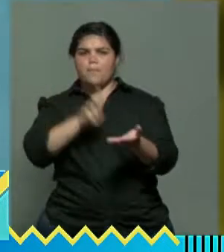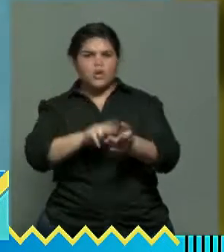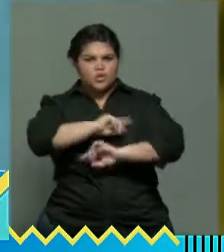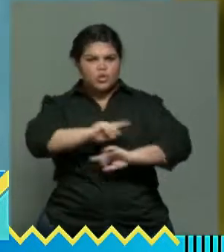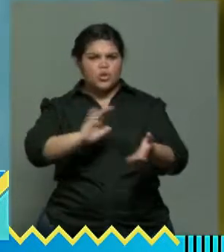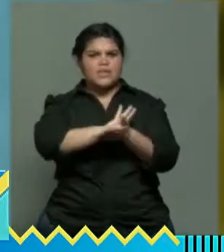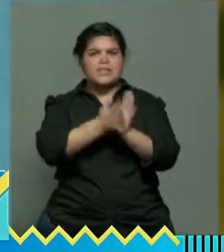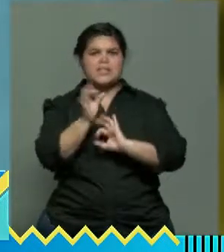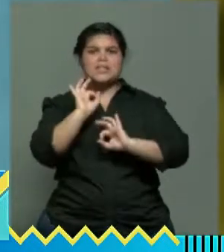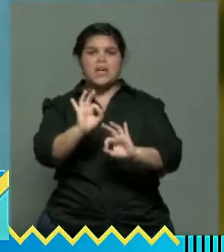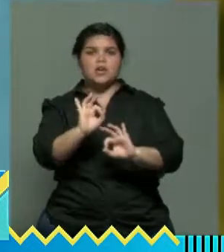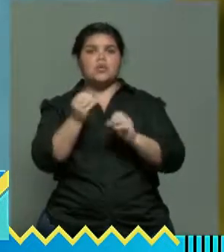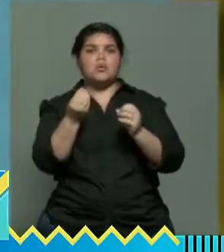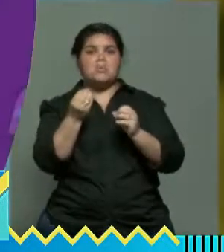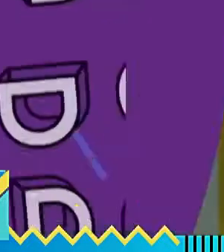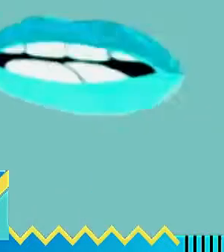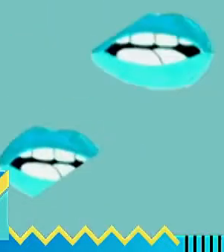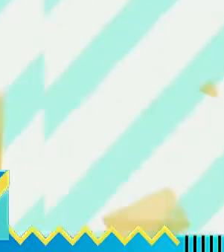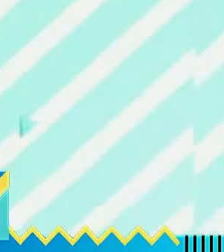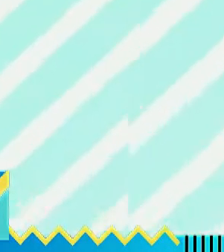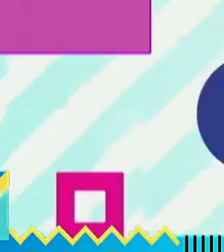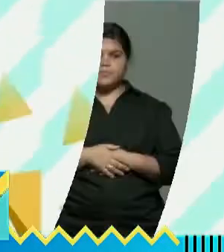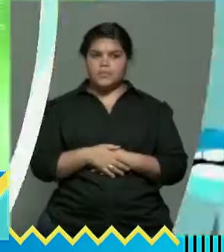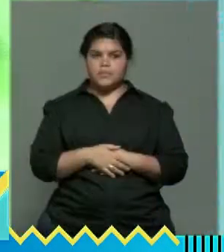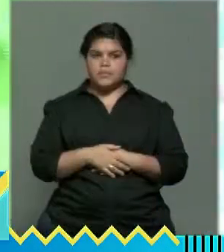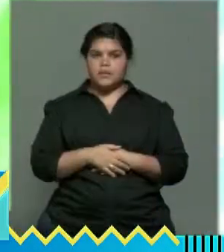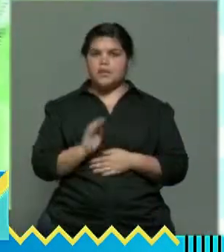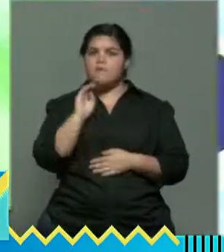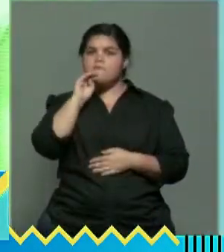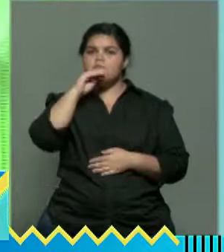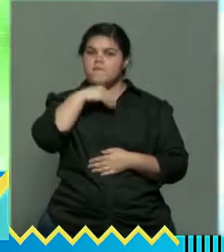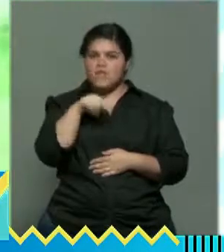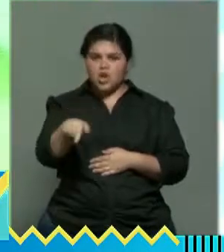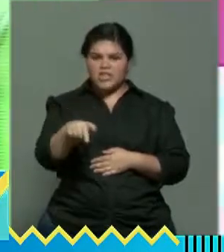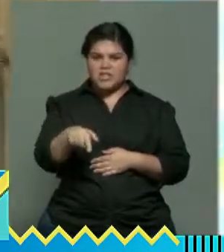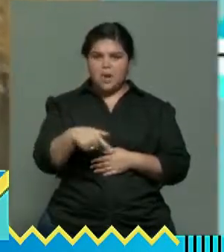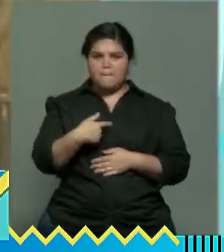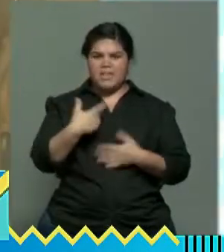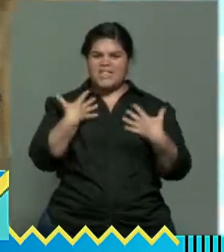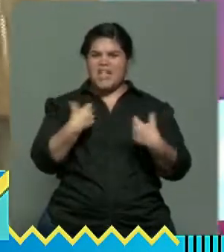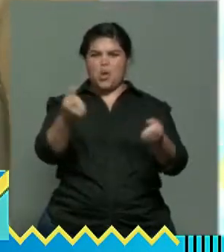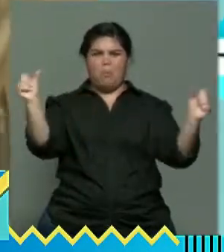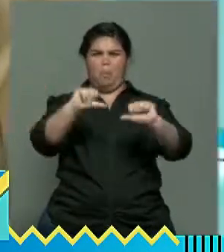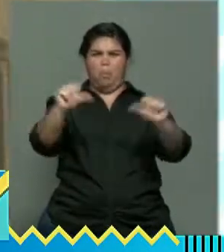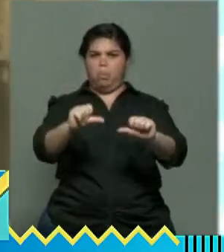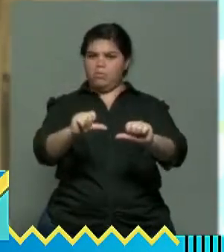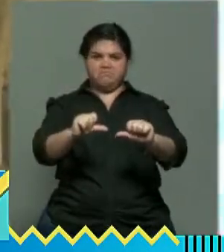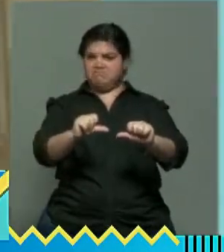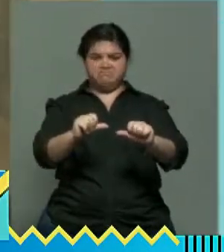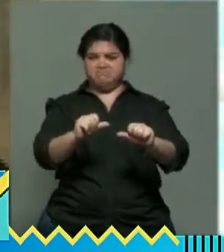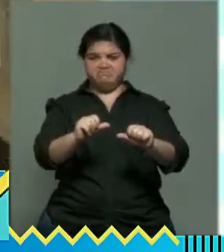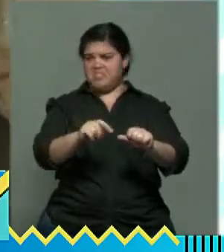posición? El vino no es una bebida nociva, como cualquier